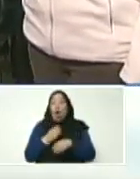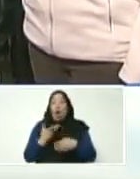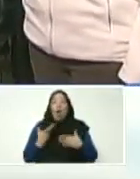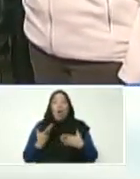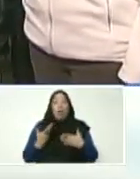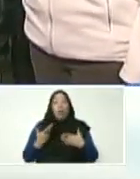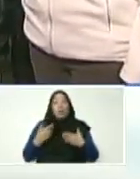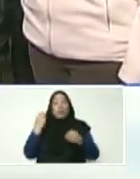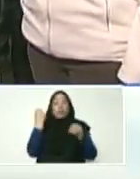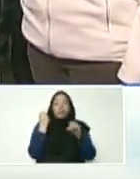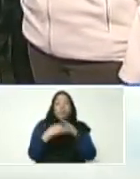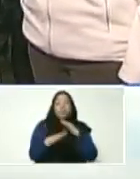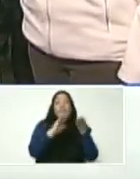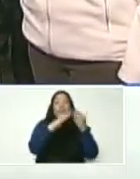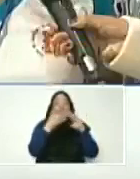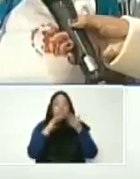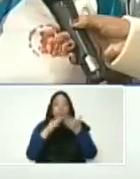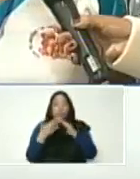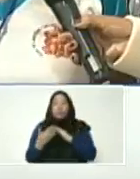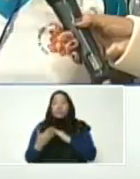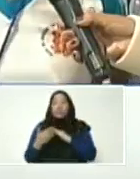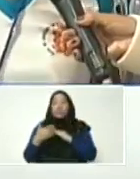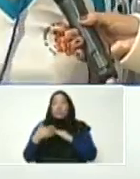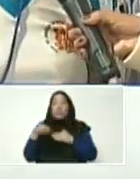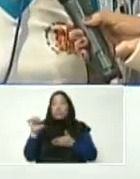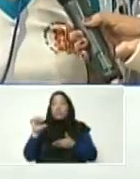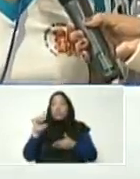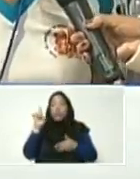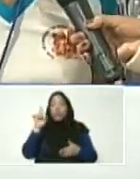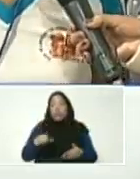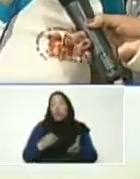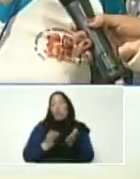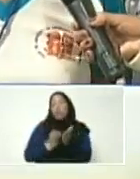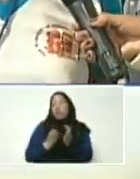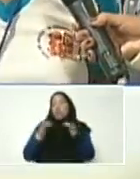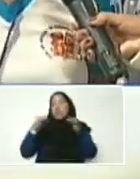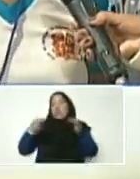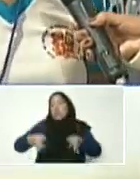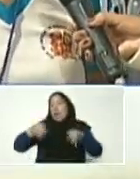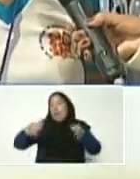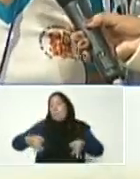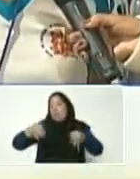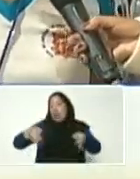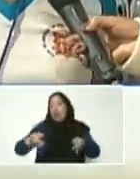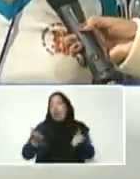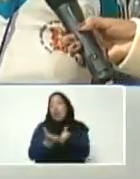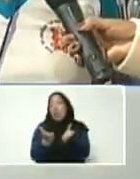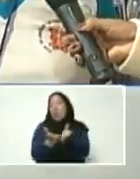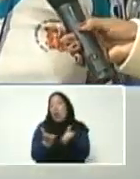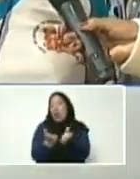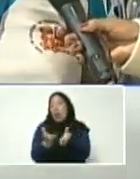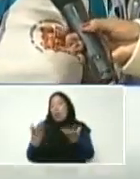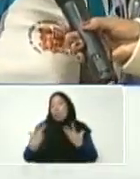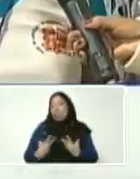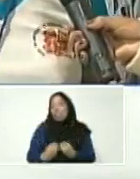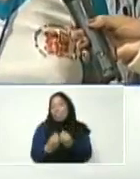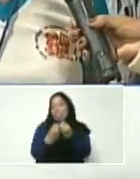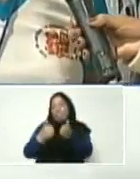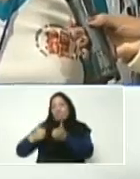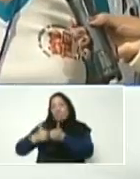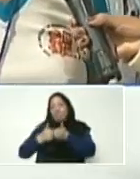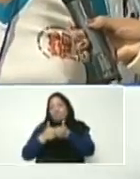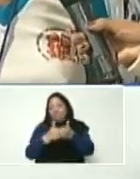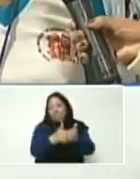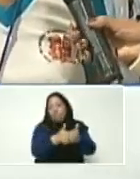al Consejo Comunal de aquí del sector y siempre hemos estado en esta escuela. Estamos muy agradecidos con todo lo